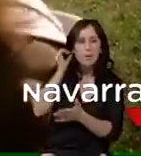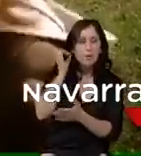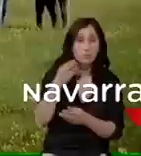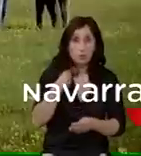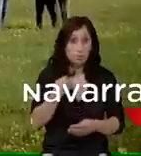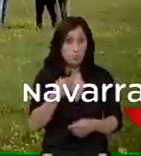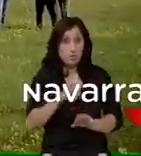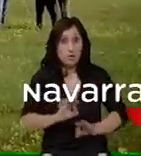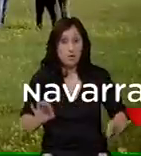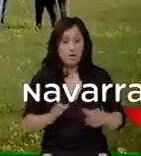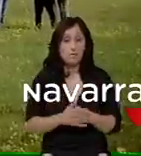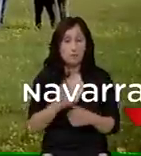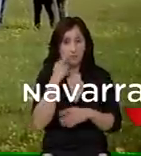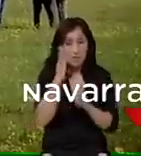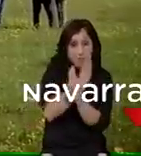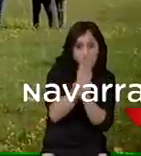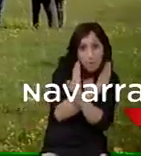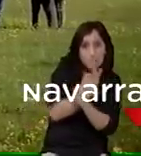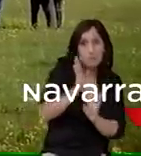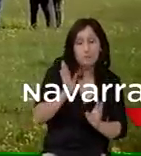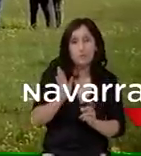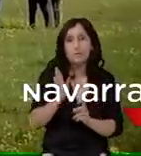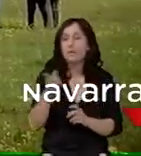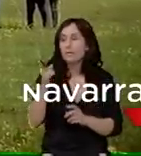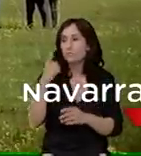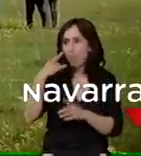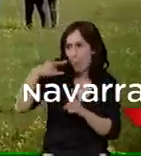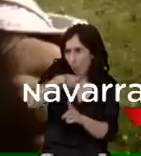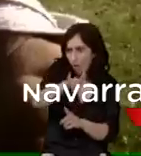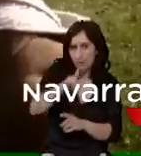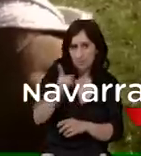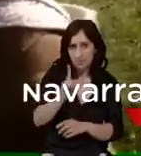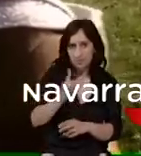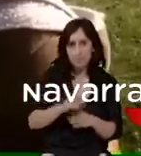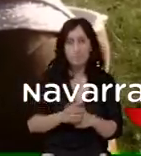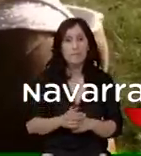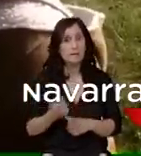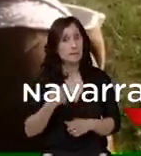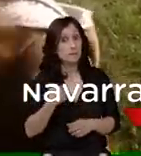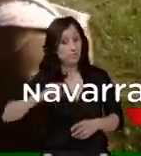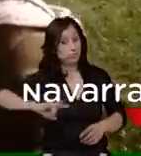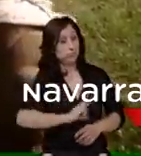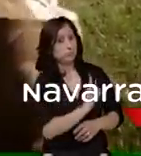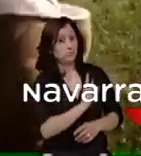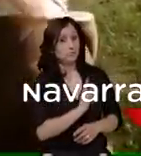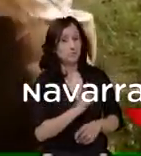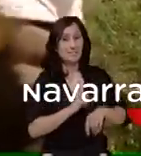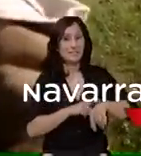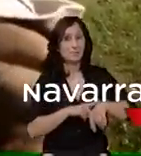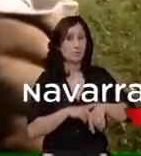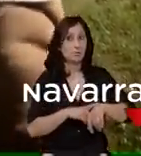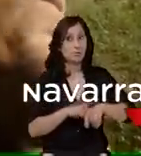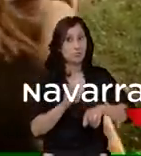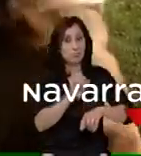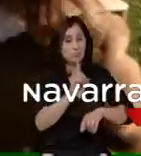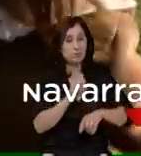yo no hice nada. Esconderme donde pude. ¿Y no te atacó, no? No, no me dio tiempo, no le di tiempo a ella que me